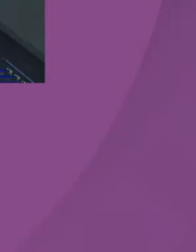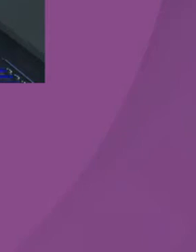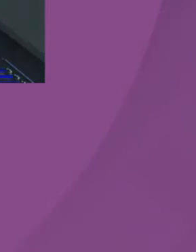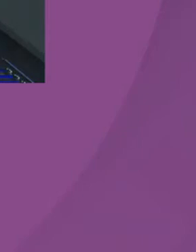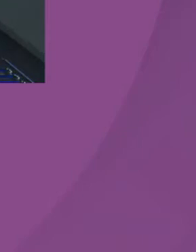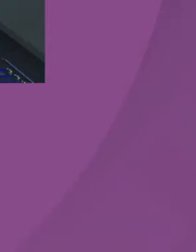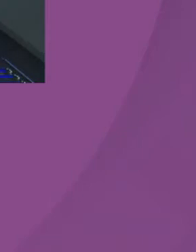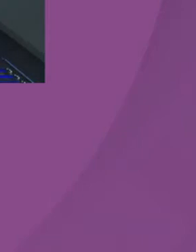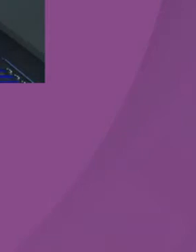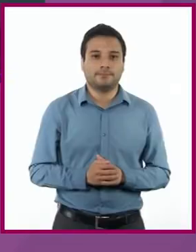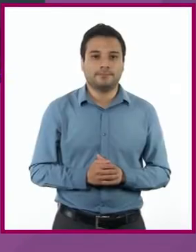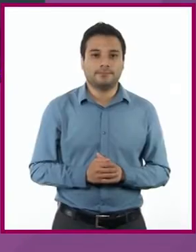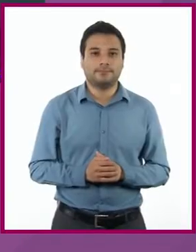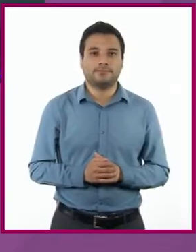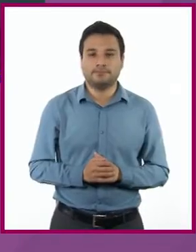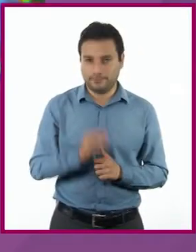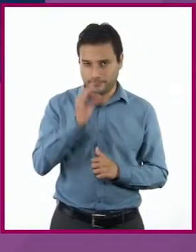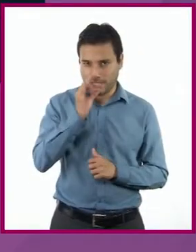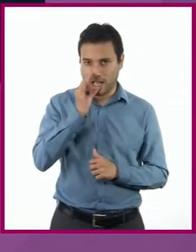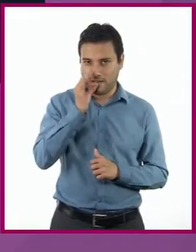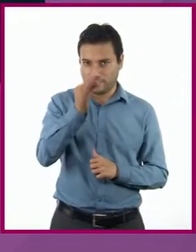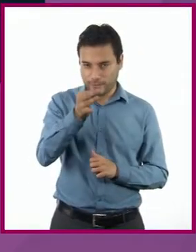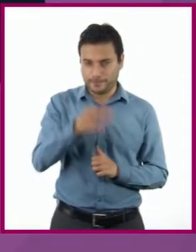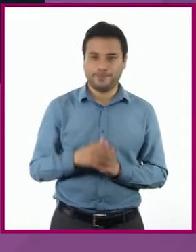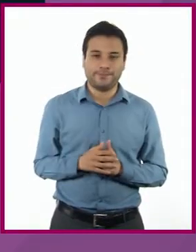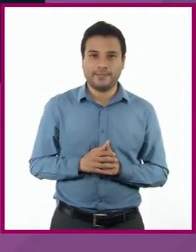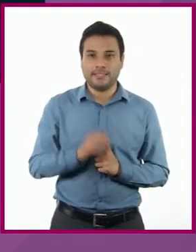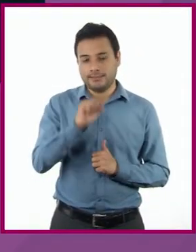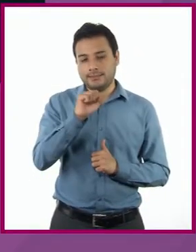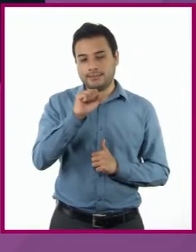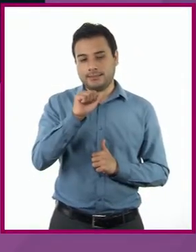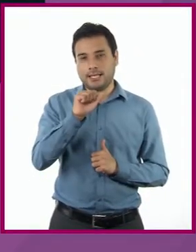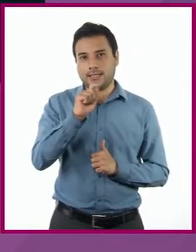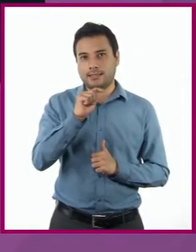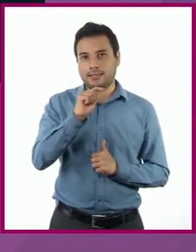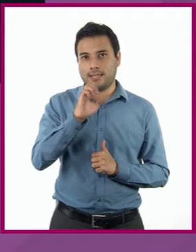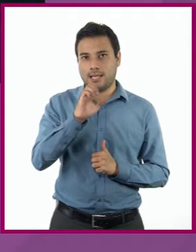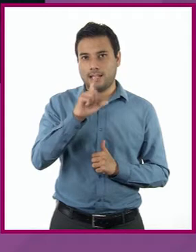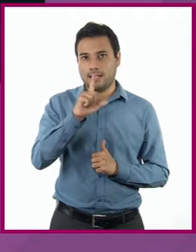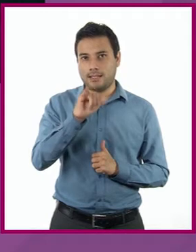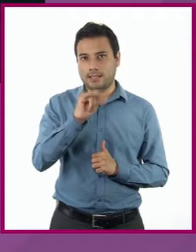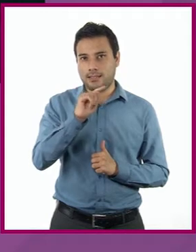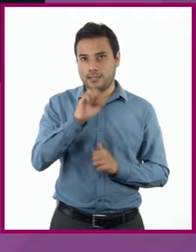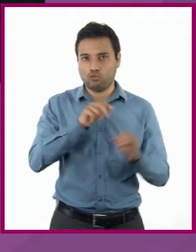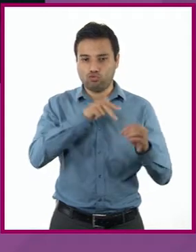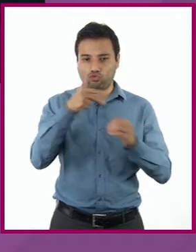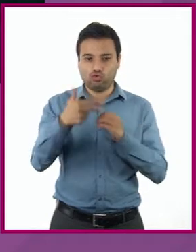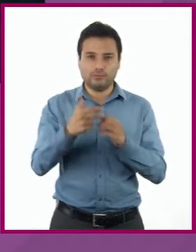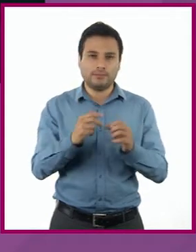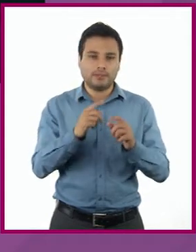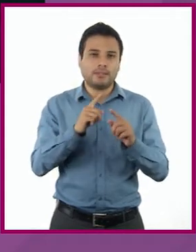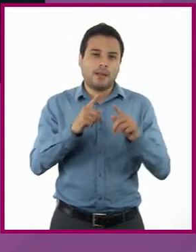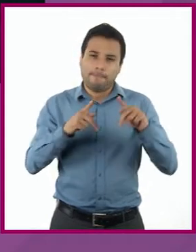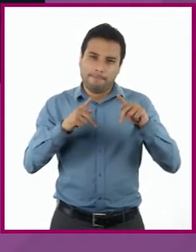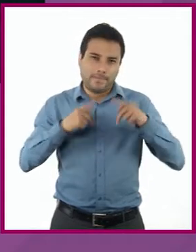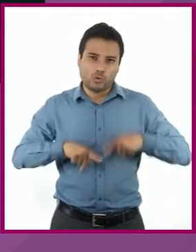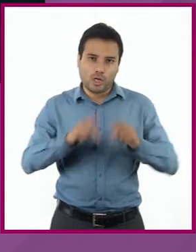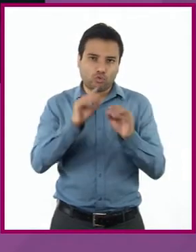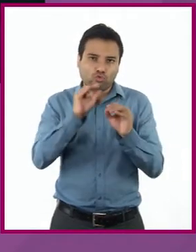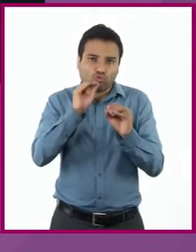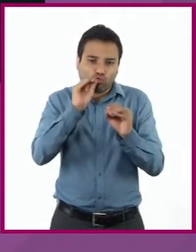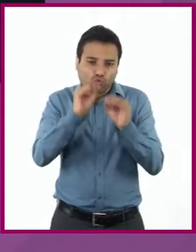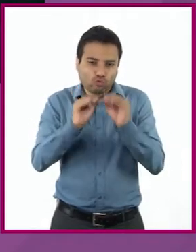Primero tienes que saber que un satélite artificial es un objeto fabricado y puesto en órbita alrededor de un cuerpo celeste